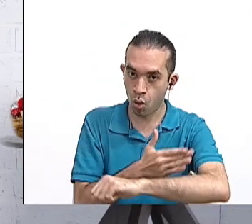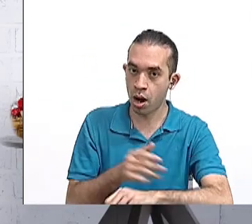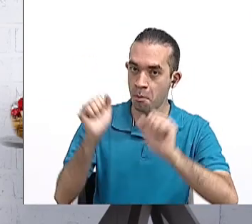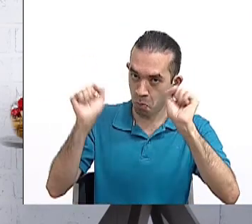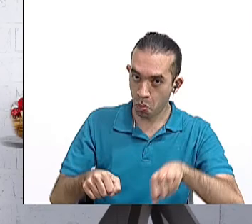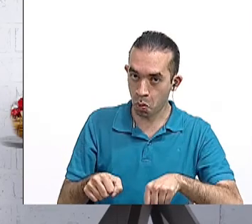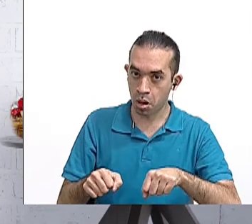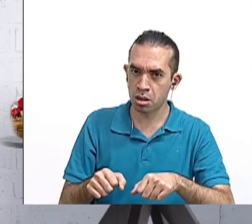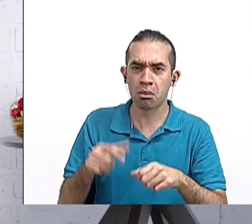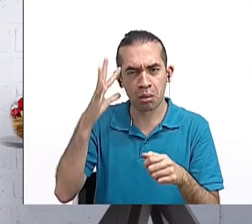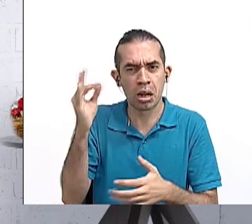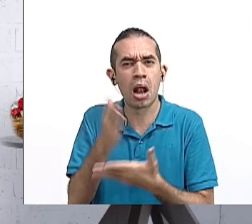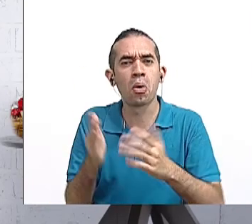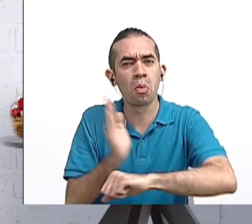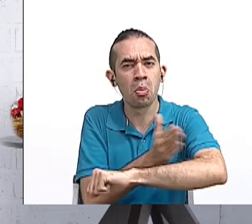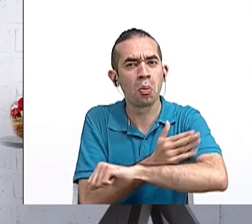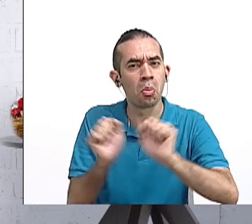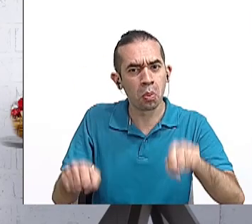en algo